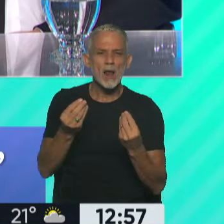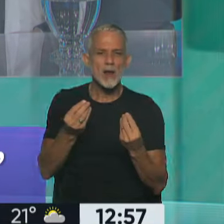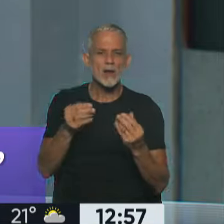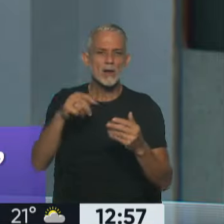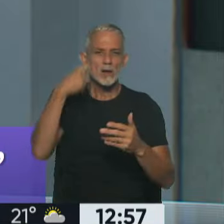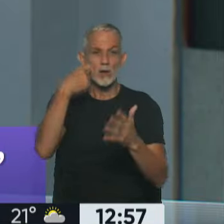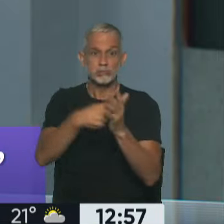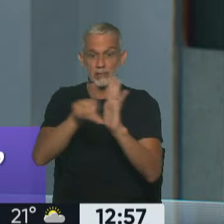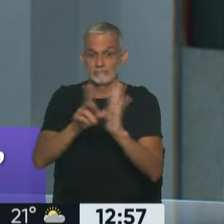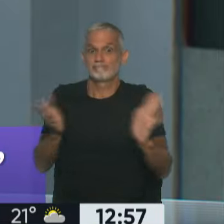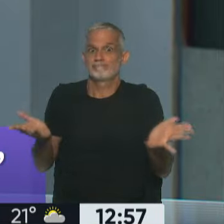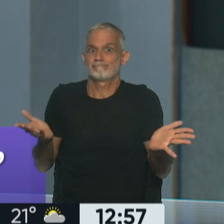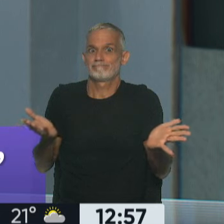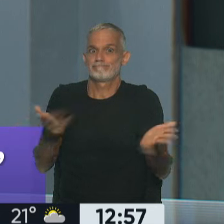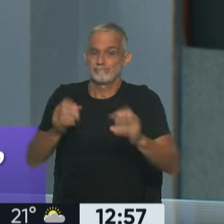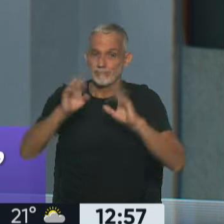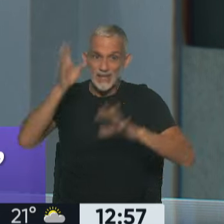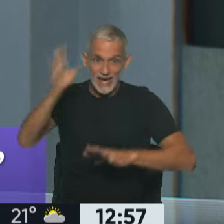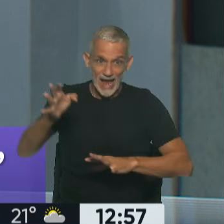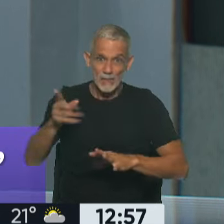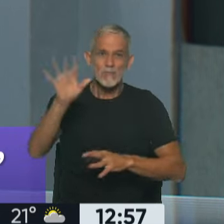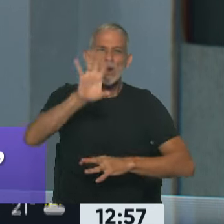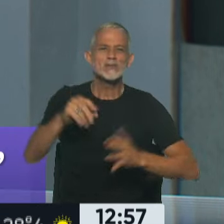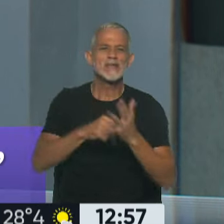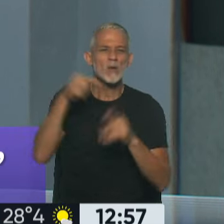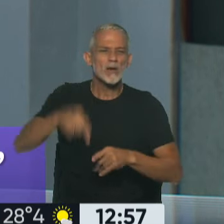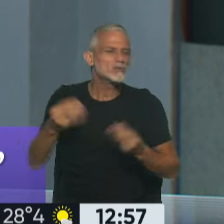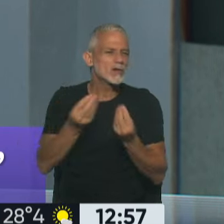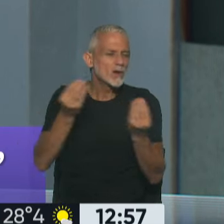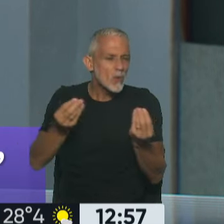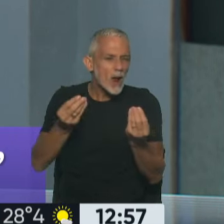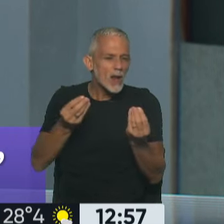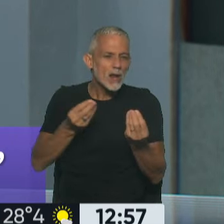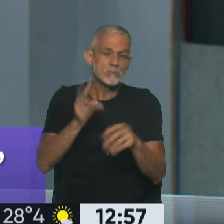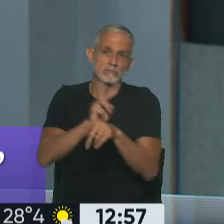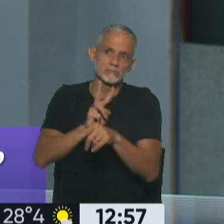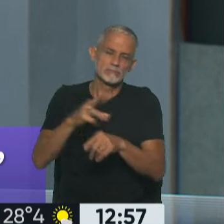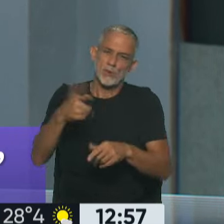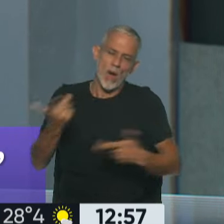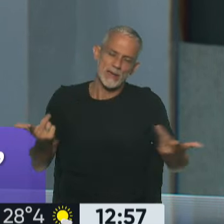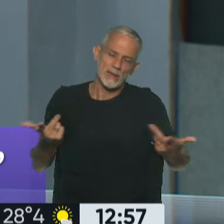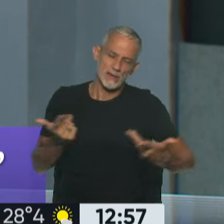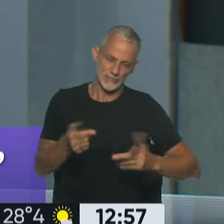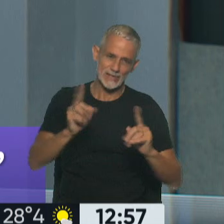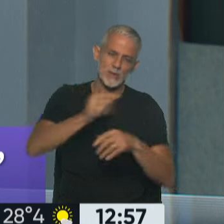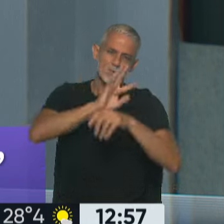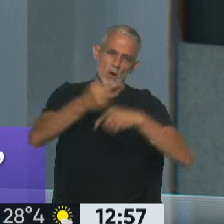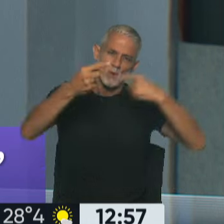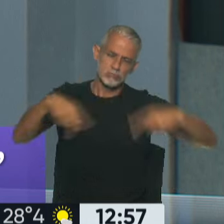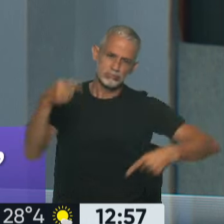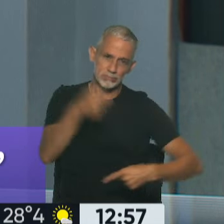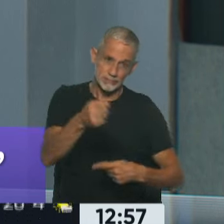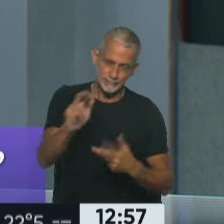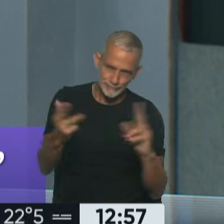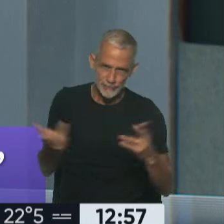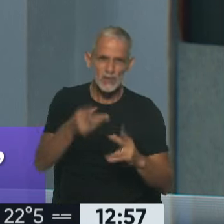podemos escapar a una situación que es grave, que se vive en la provincia de Buenos Aires, que tiene que ver con la inseguridad. También con